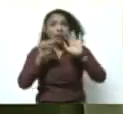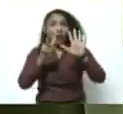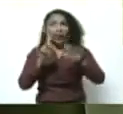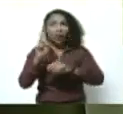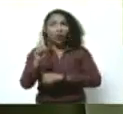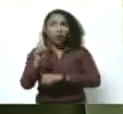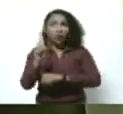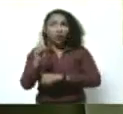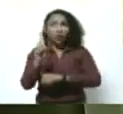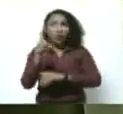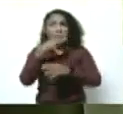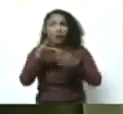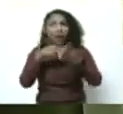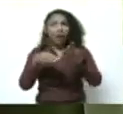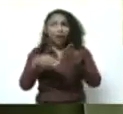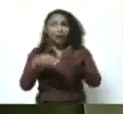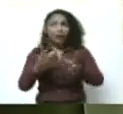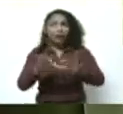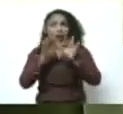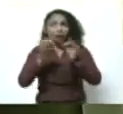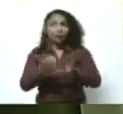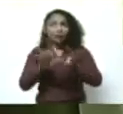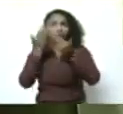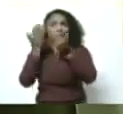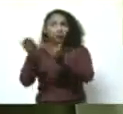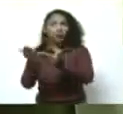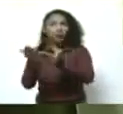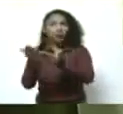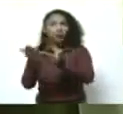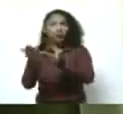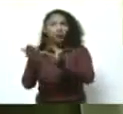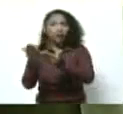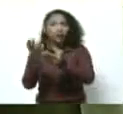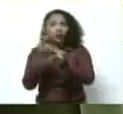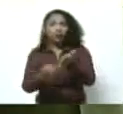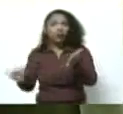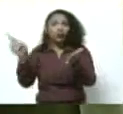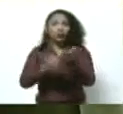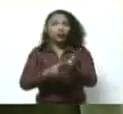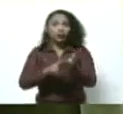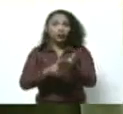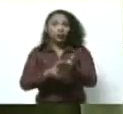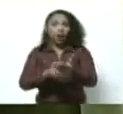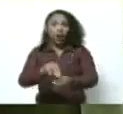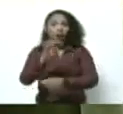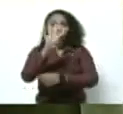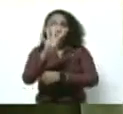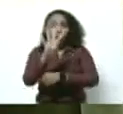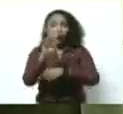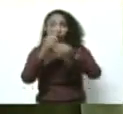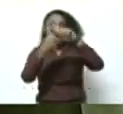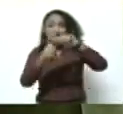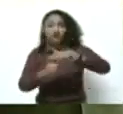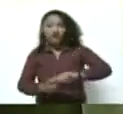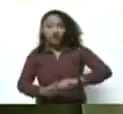$2,084,071 unidades entregadas. Repito, las cuatro donaciones